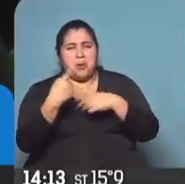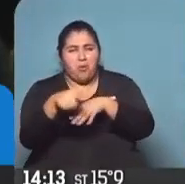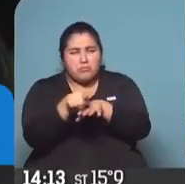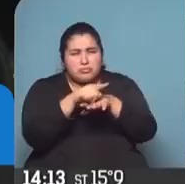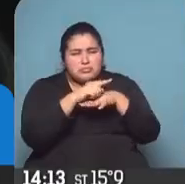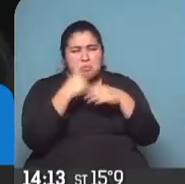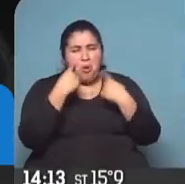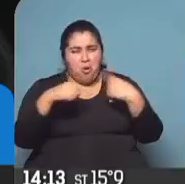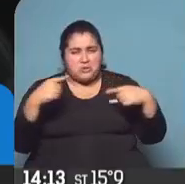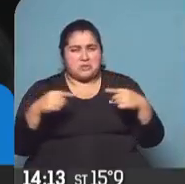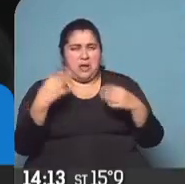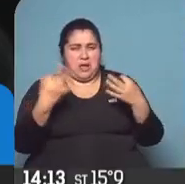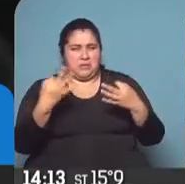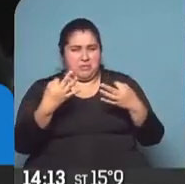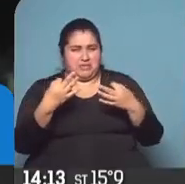para